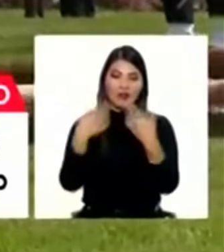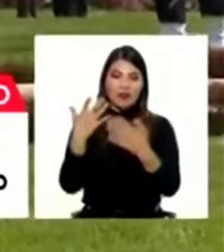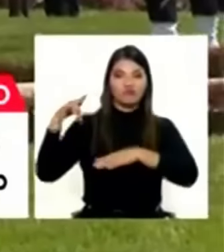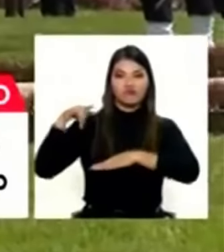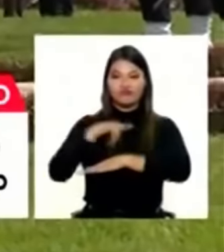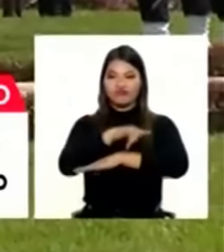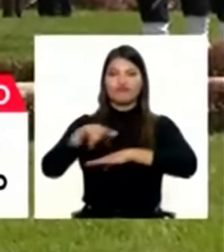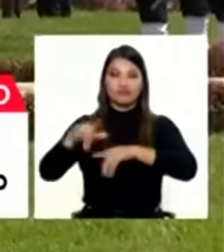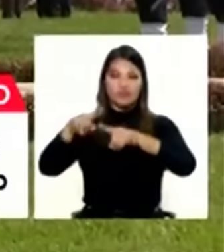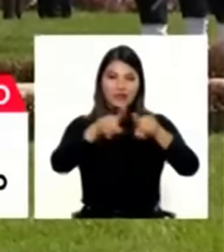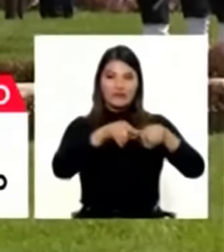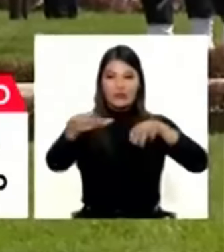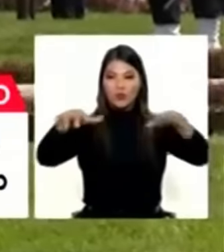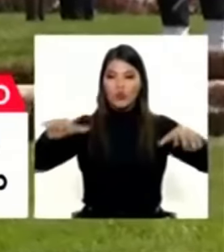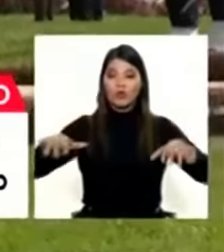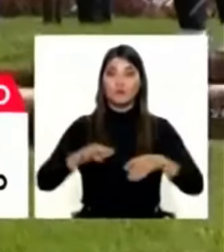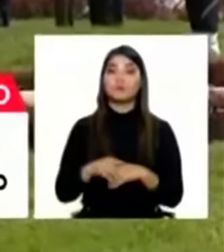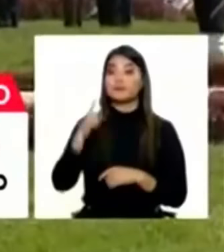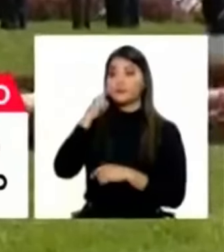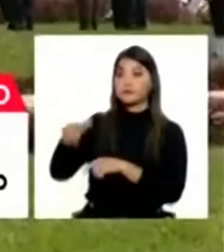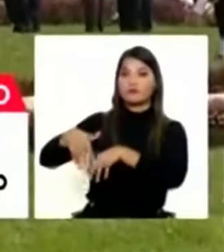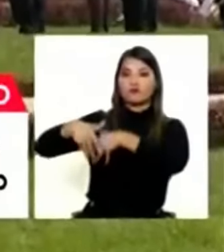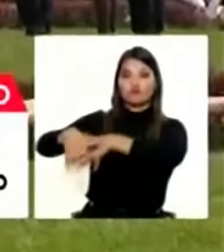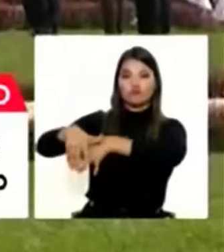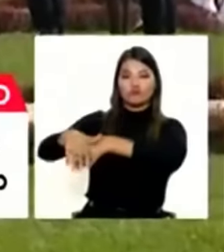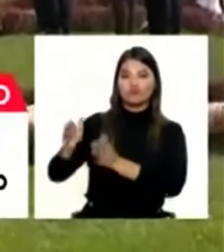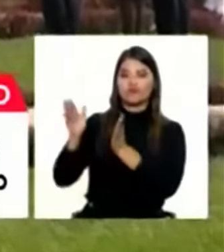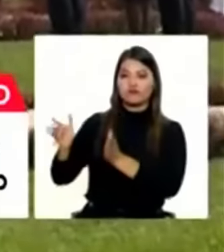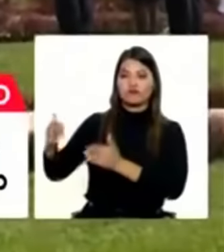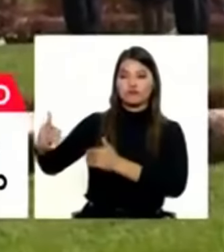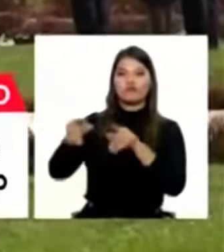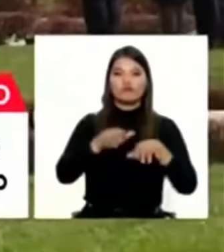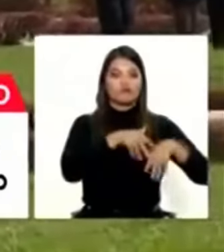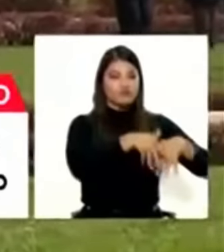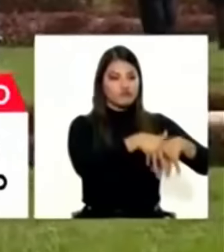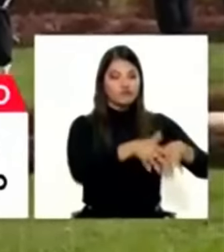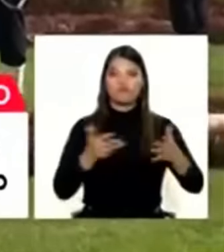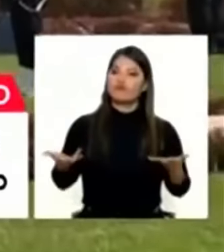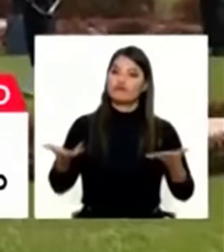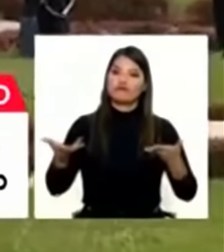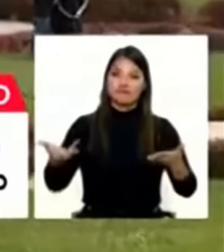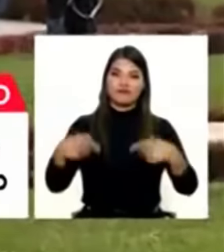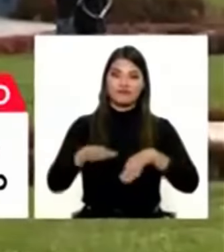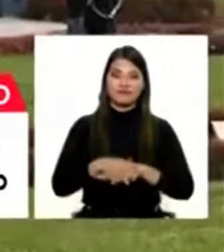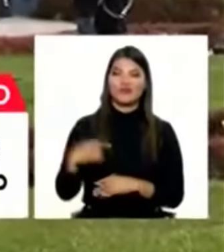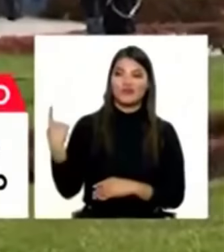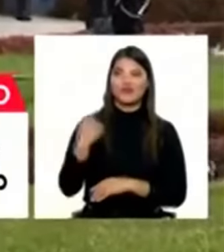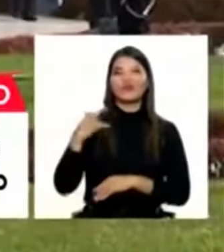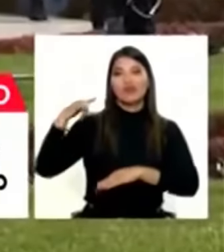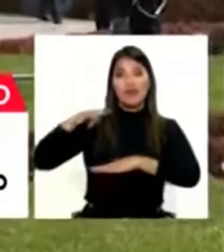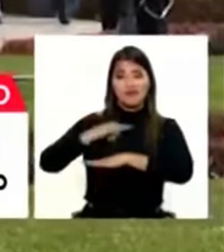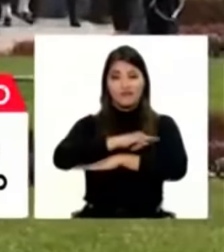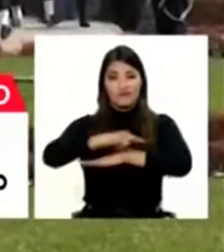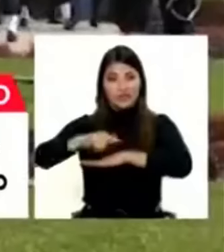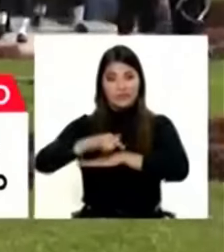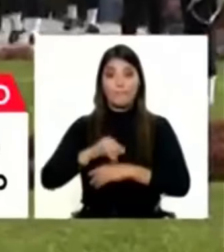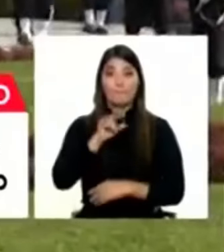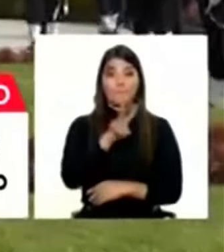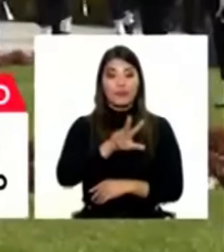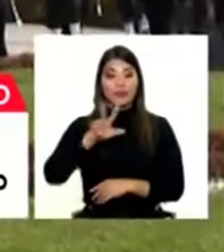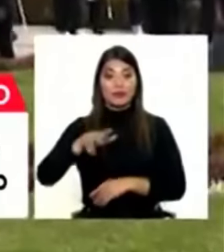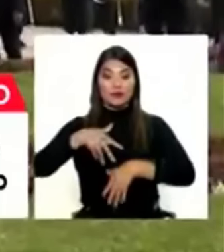apreciar a las diferentes escoltas de las unidades históricas de la FAB. Hoy, 23 de julio,